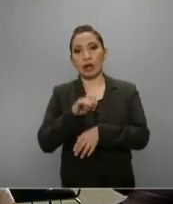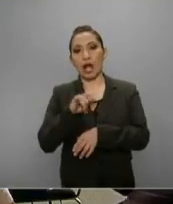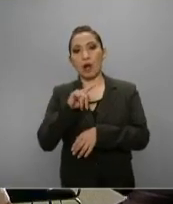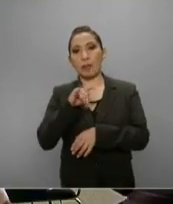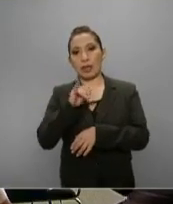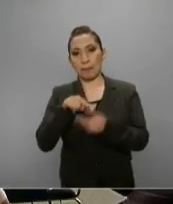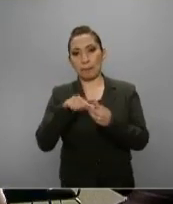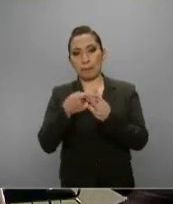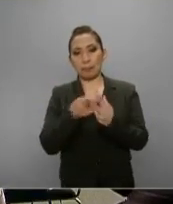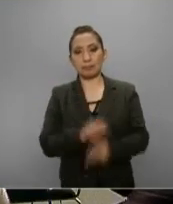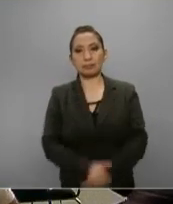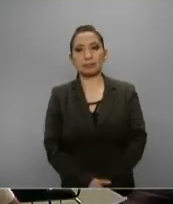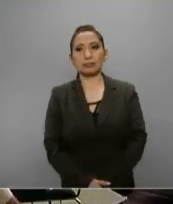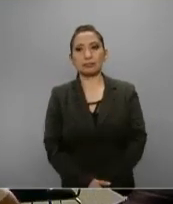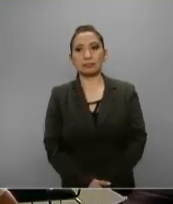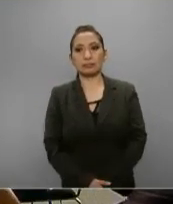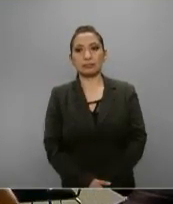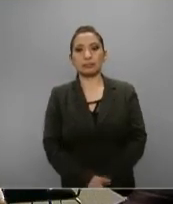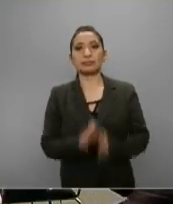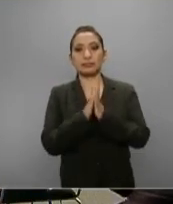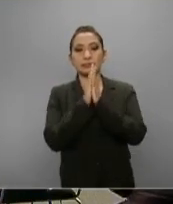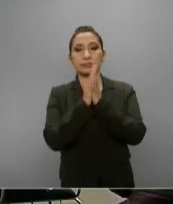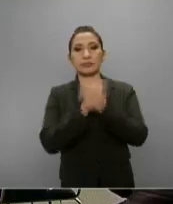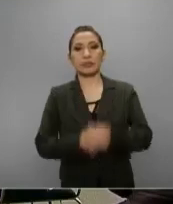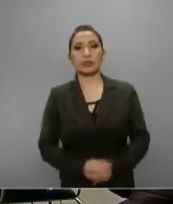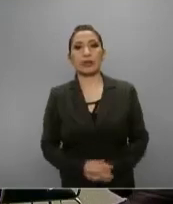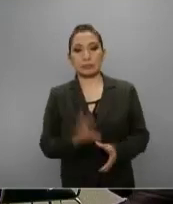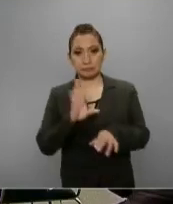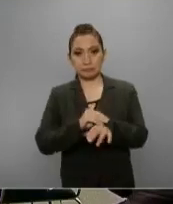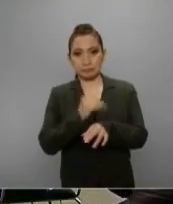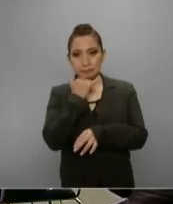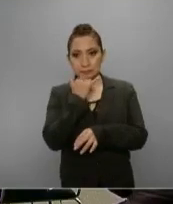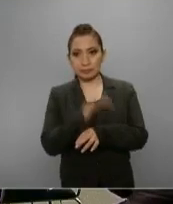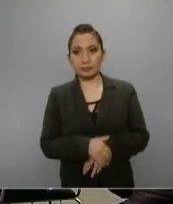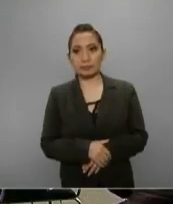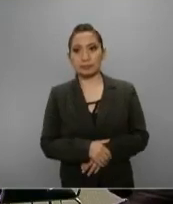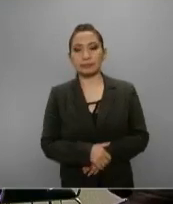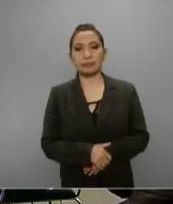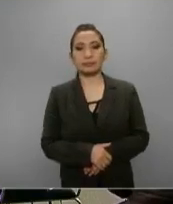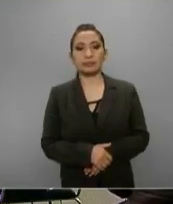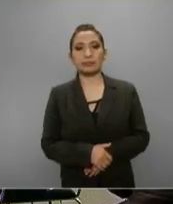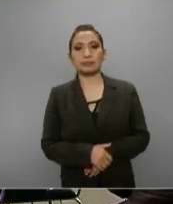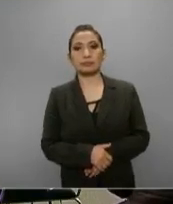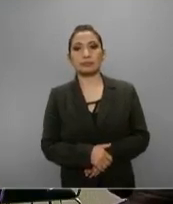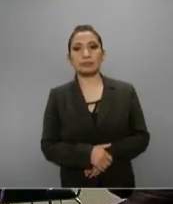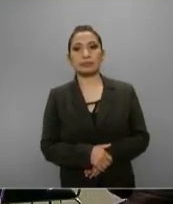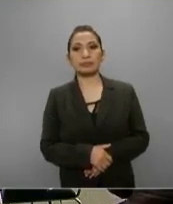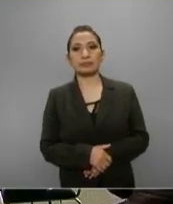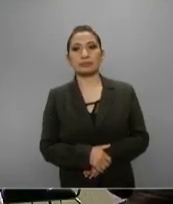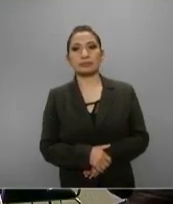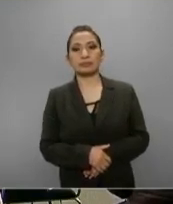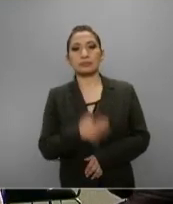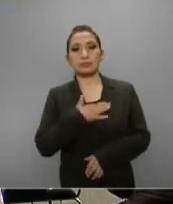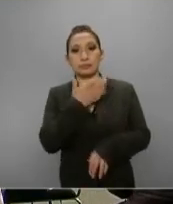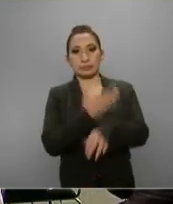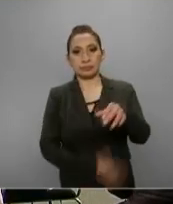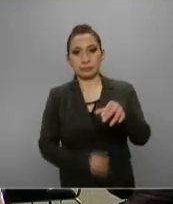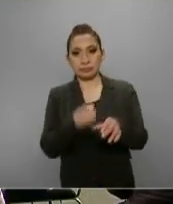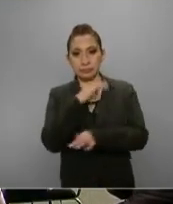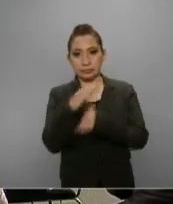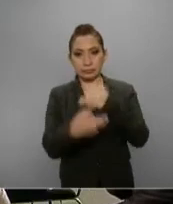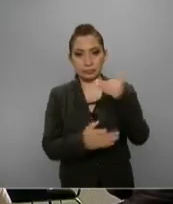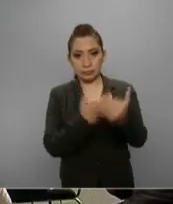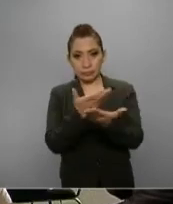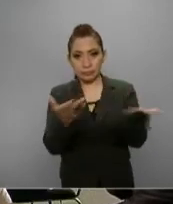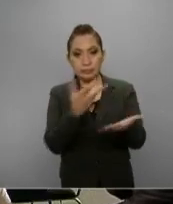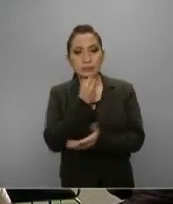Salomía si empieza, por favor. Con su permiso, señor secretario. Buenas tardes con